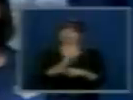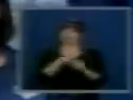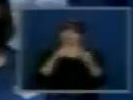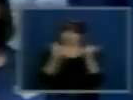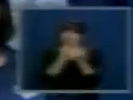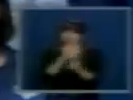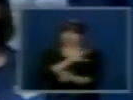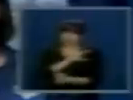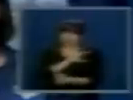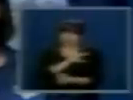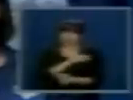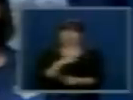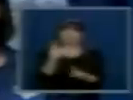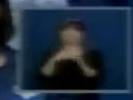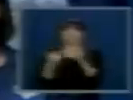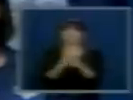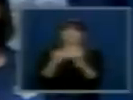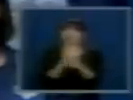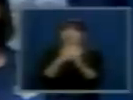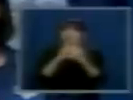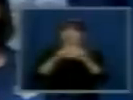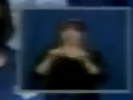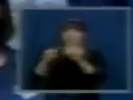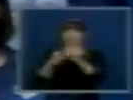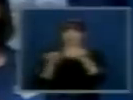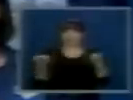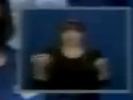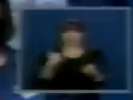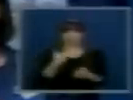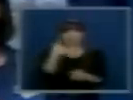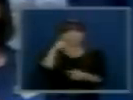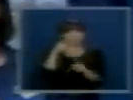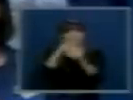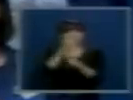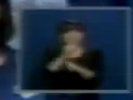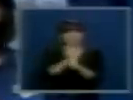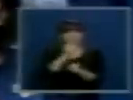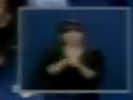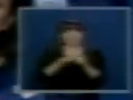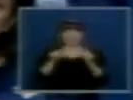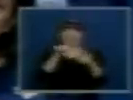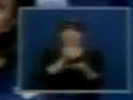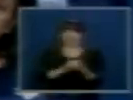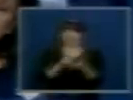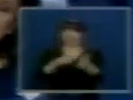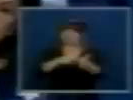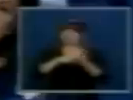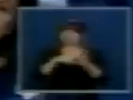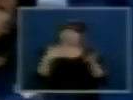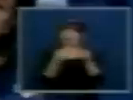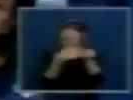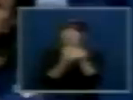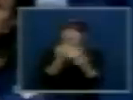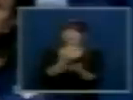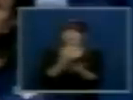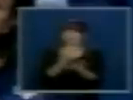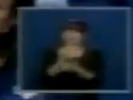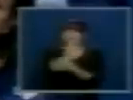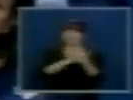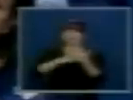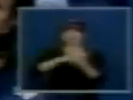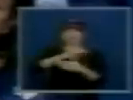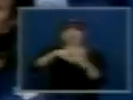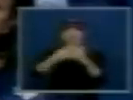policiales y a la modernización de los equipos requeridos para esa labor. Pero ello requerirá del apoyo financiero de las y